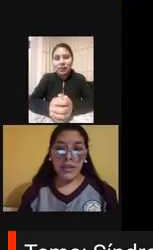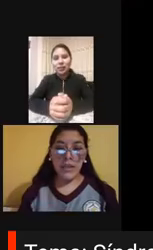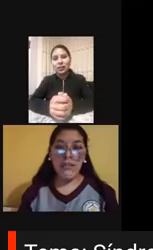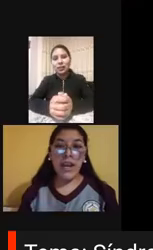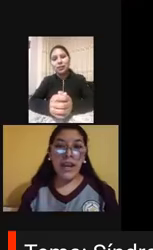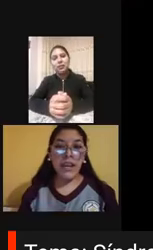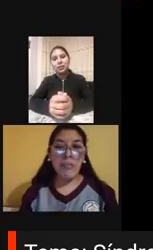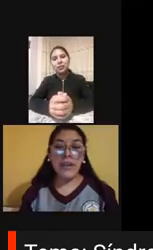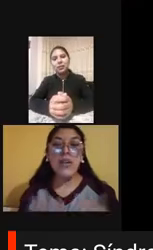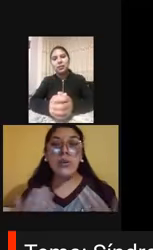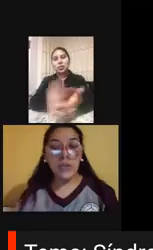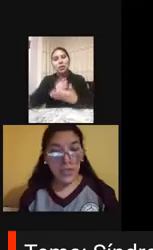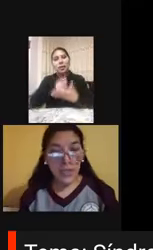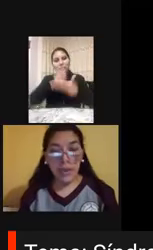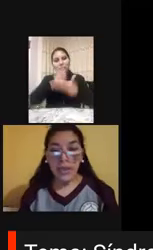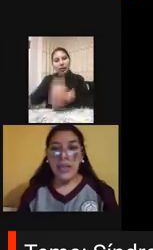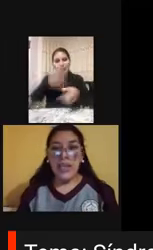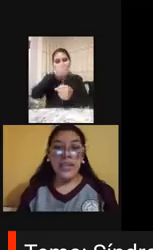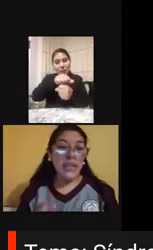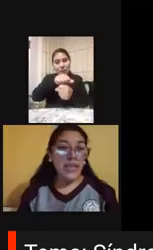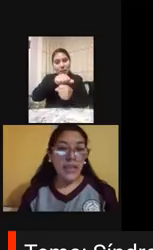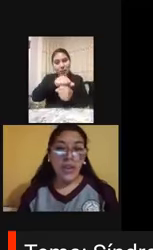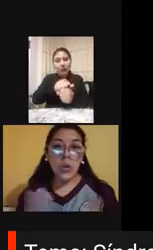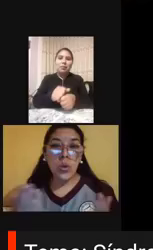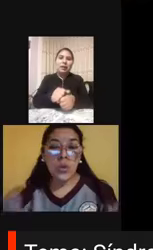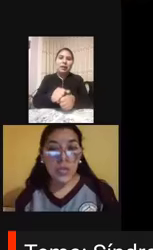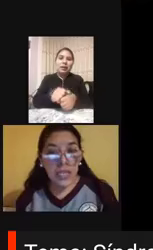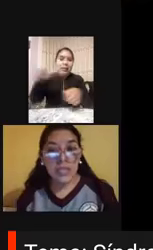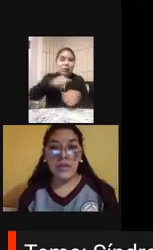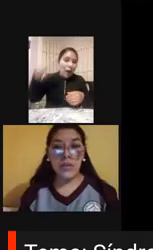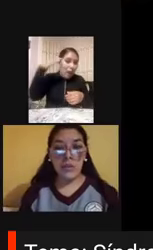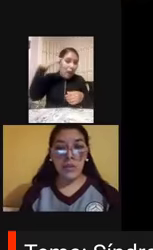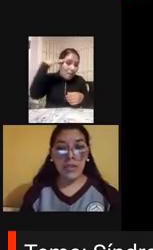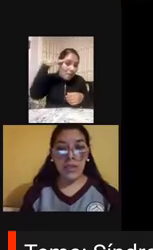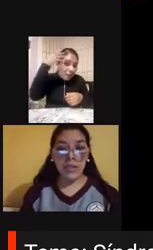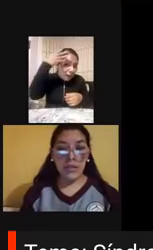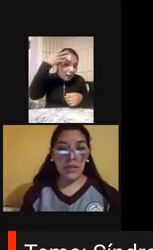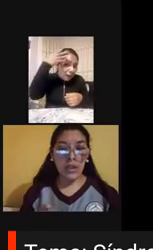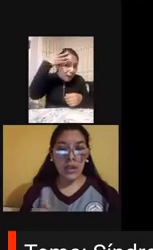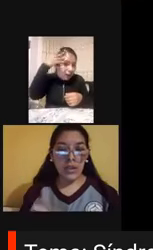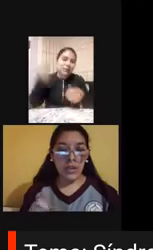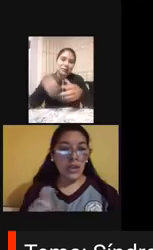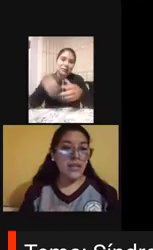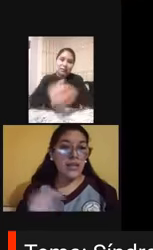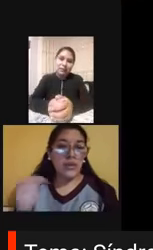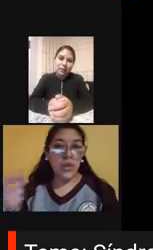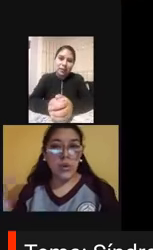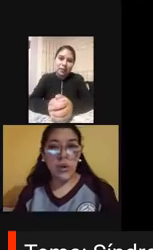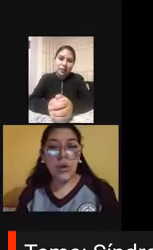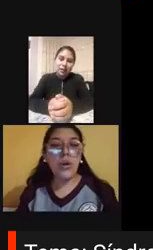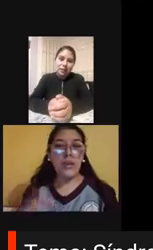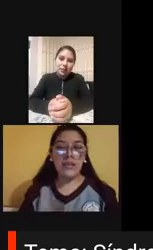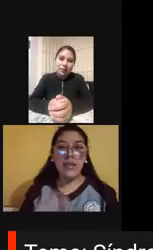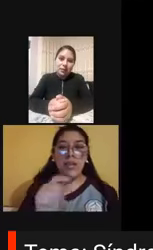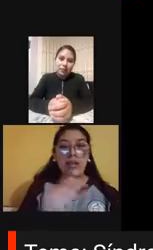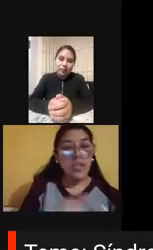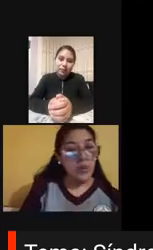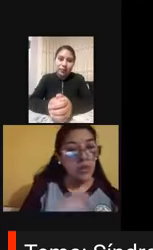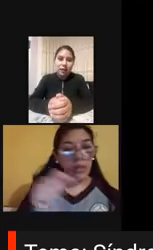para trabajar la parte cognitiva, ya sea dando consignas que nos permitan desarrollar la selección de